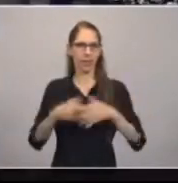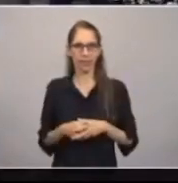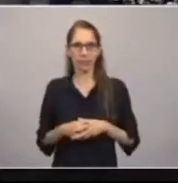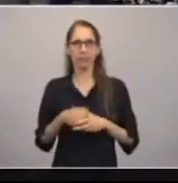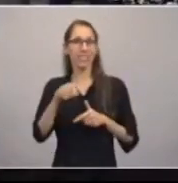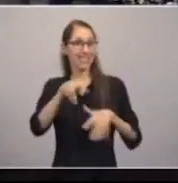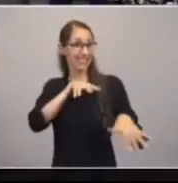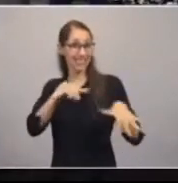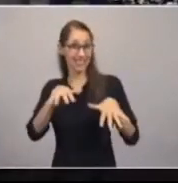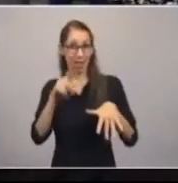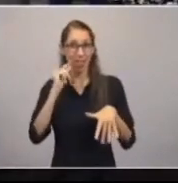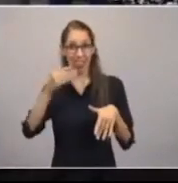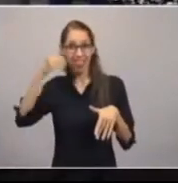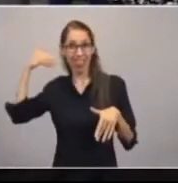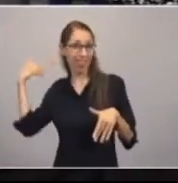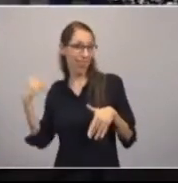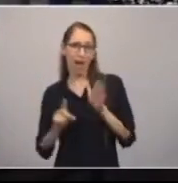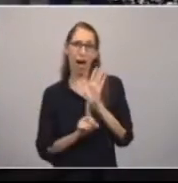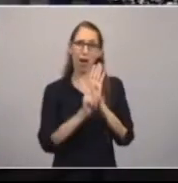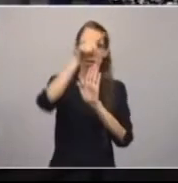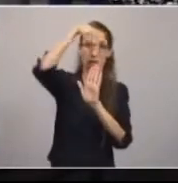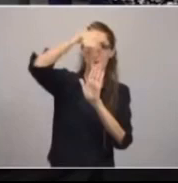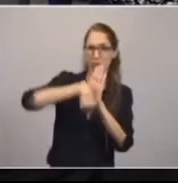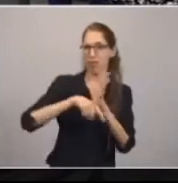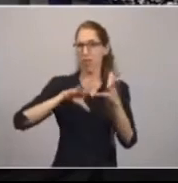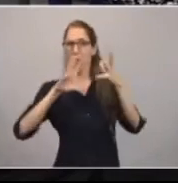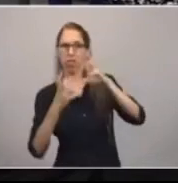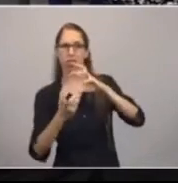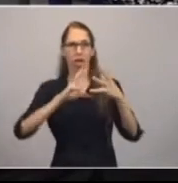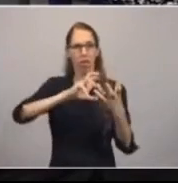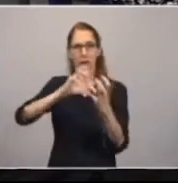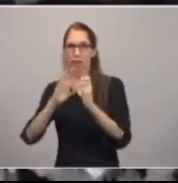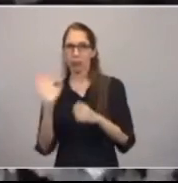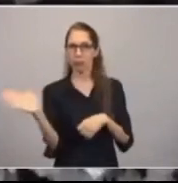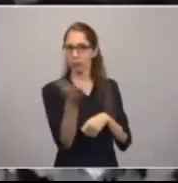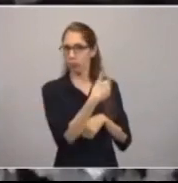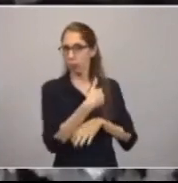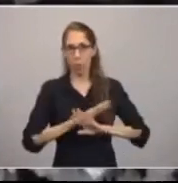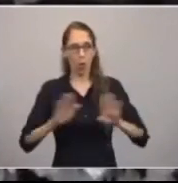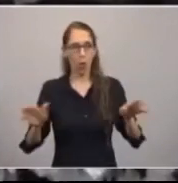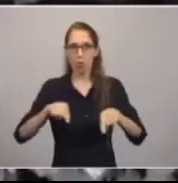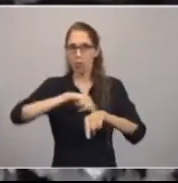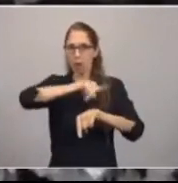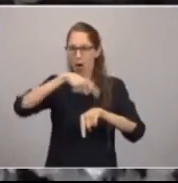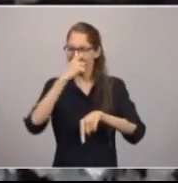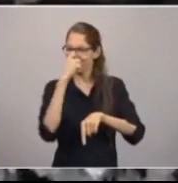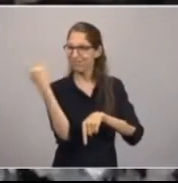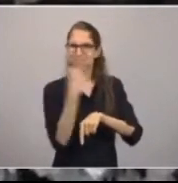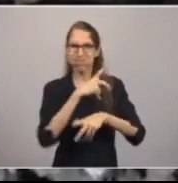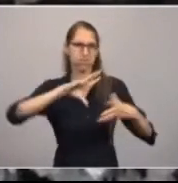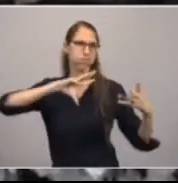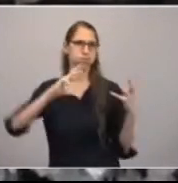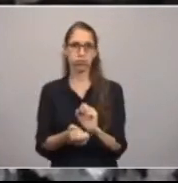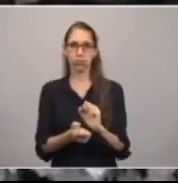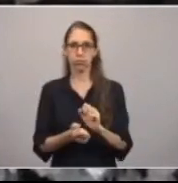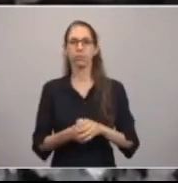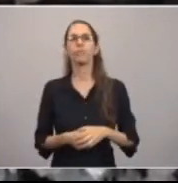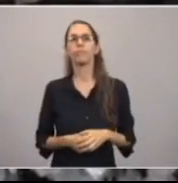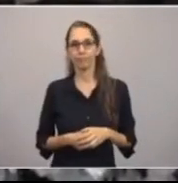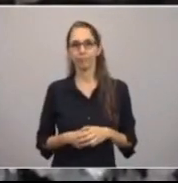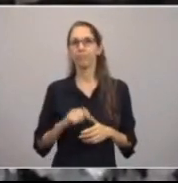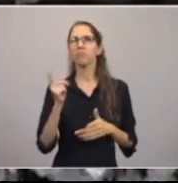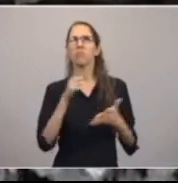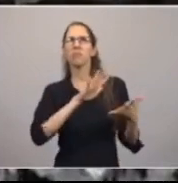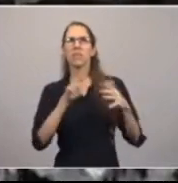el territorio de la provincia de Buenos Aires en pocas horas. Nos enteramos a las 7 de la tarde que la región sur, que